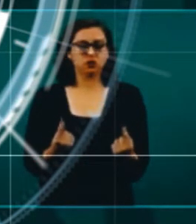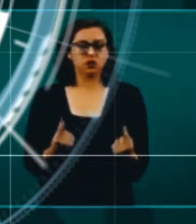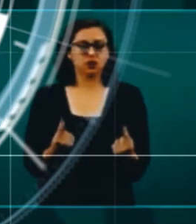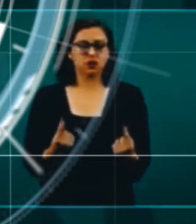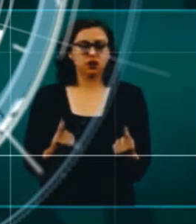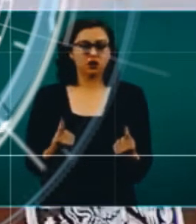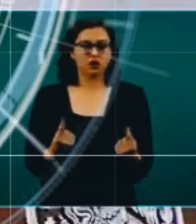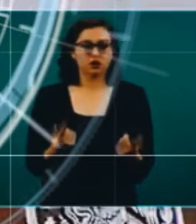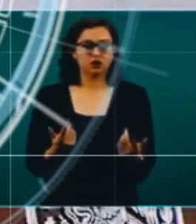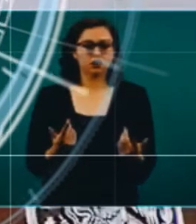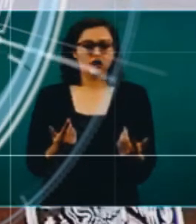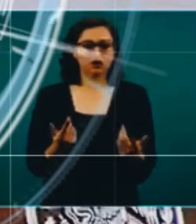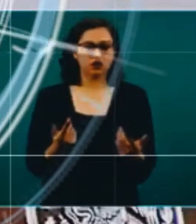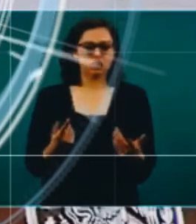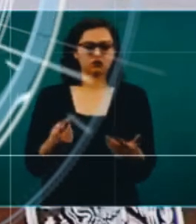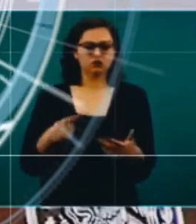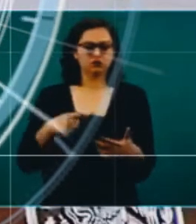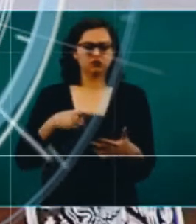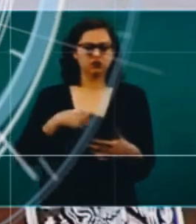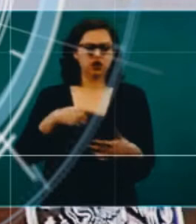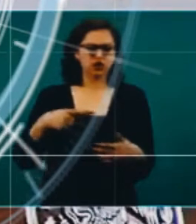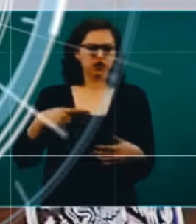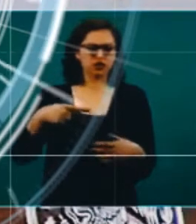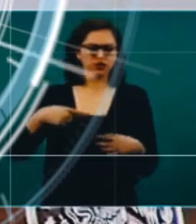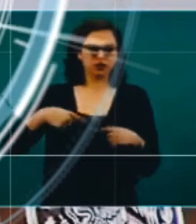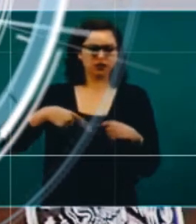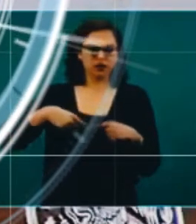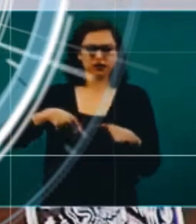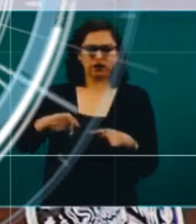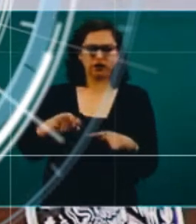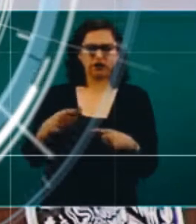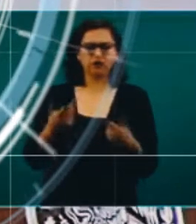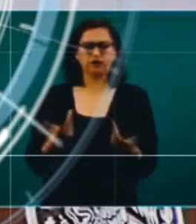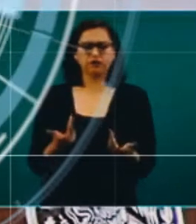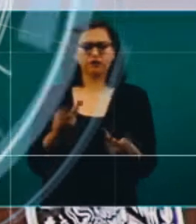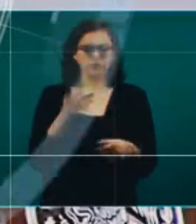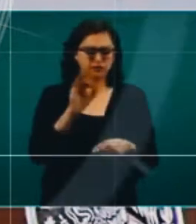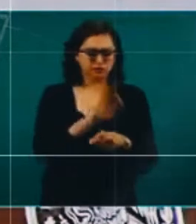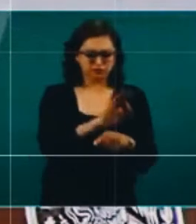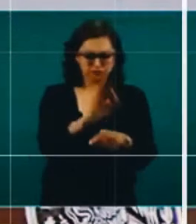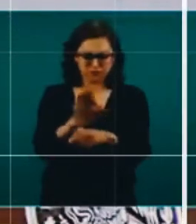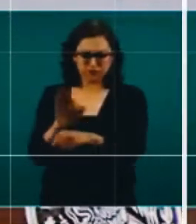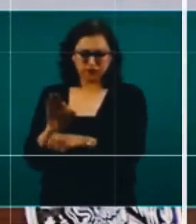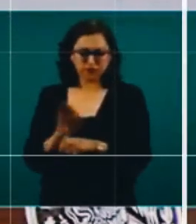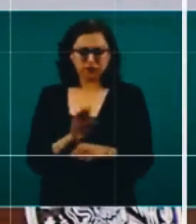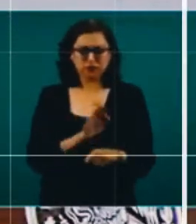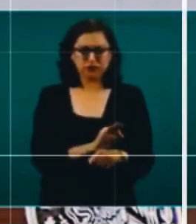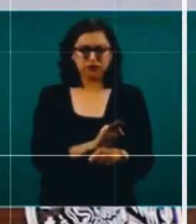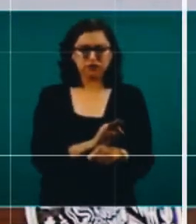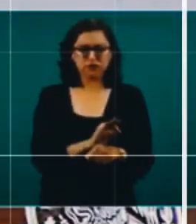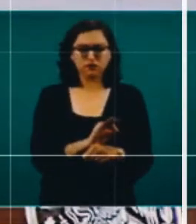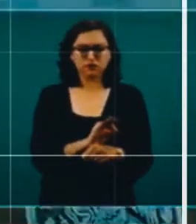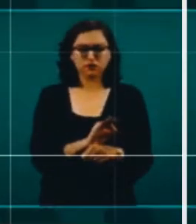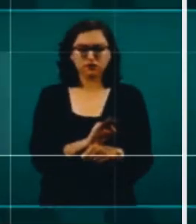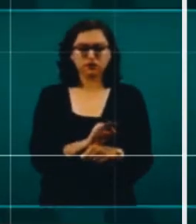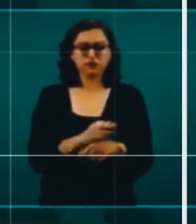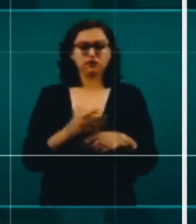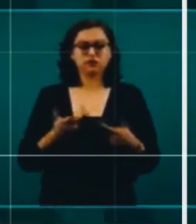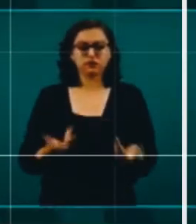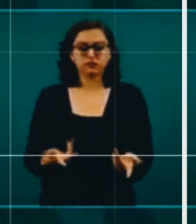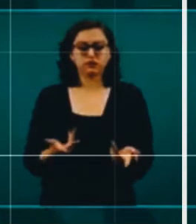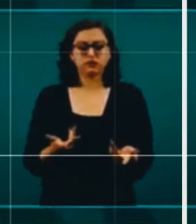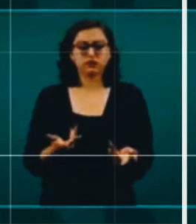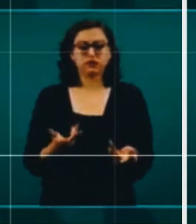el Estado tiene la obligación de proteger a las personas, a las